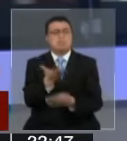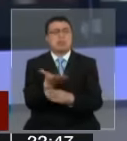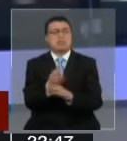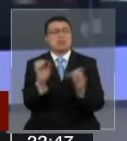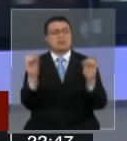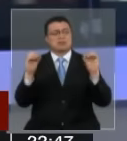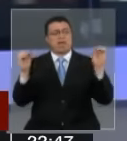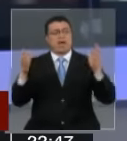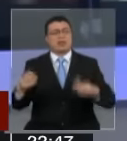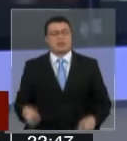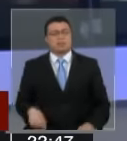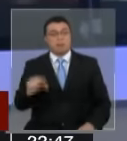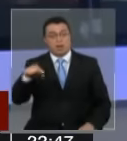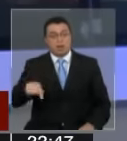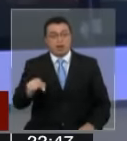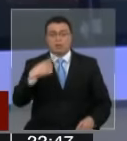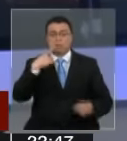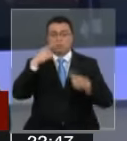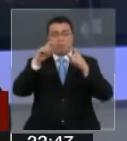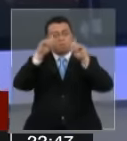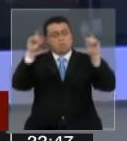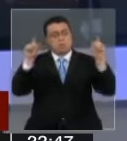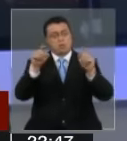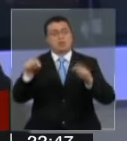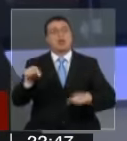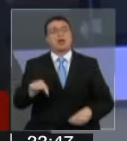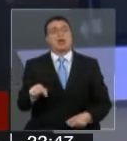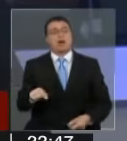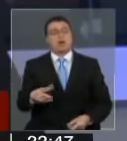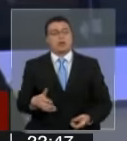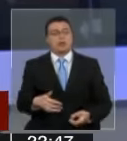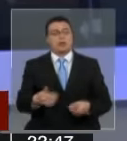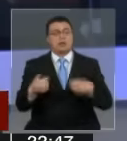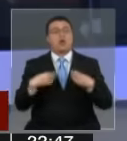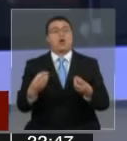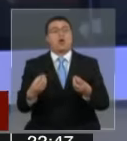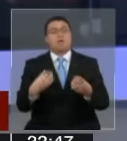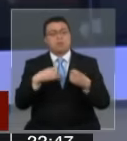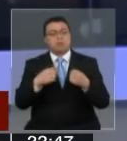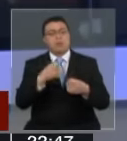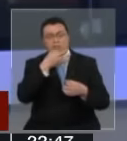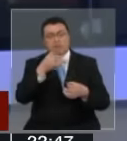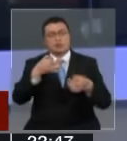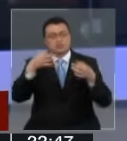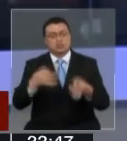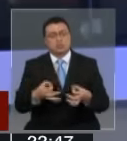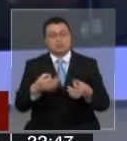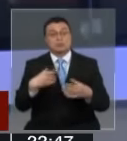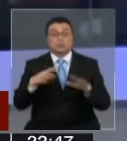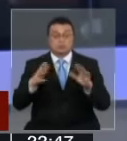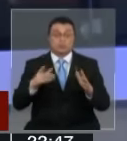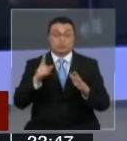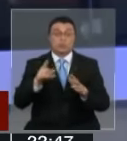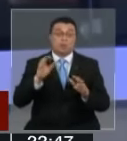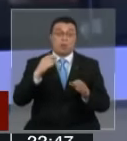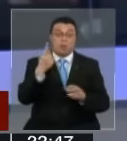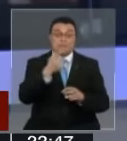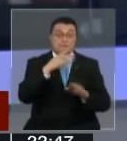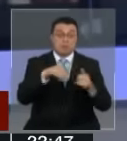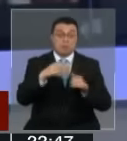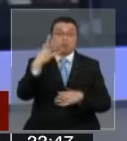Entonces, preguntarnos, bueno, sigámonos preguntando, pues ya a ver, yo te puedo asegurar que lo más seguro es que si seguimos preguntando